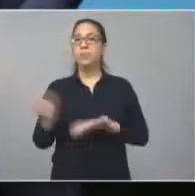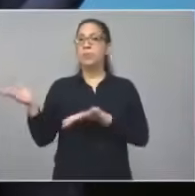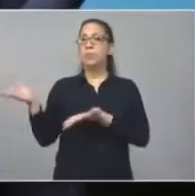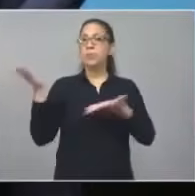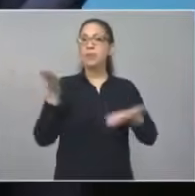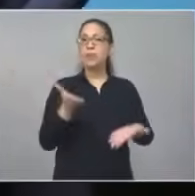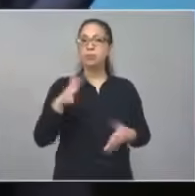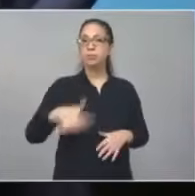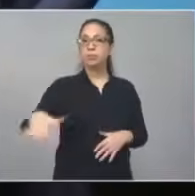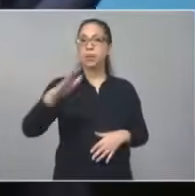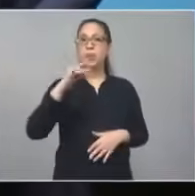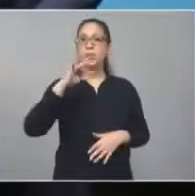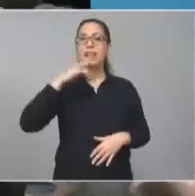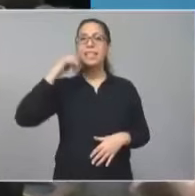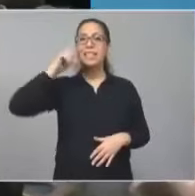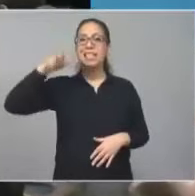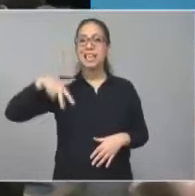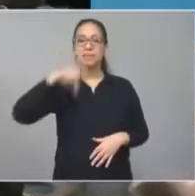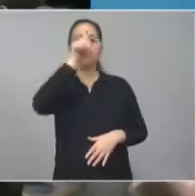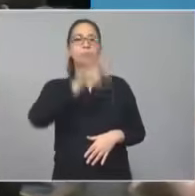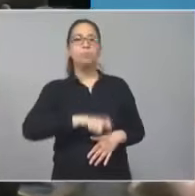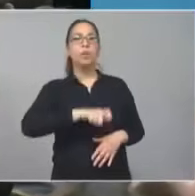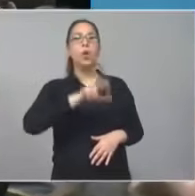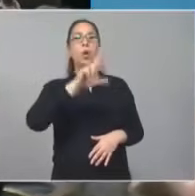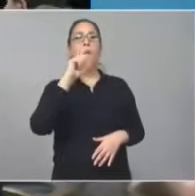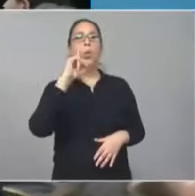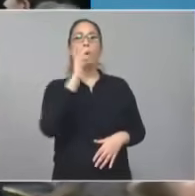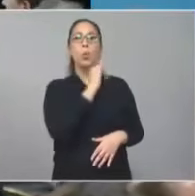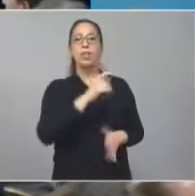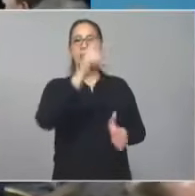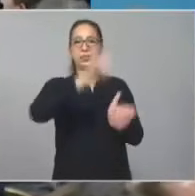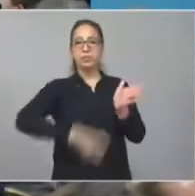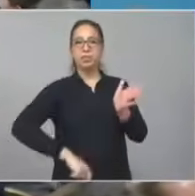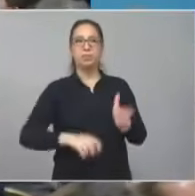Invitamos a Bransen, Fernando Ruiz Raitelli.